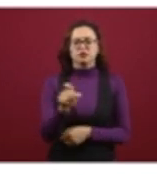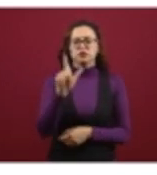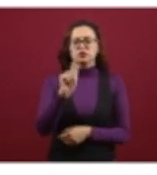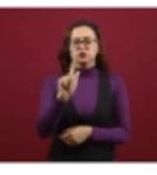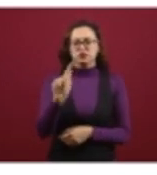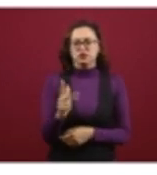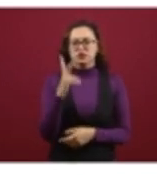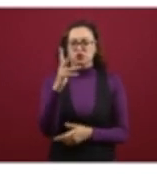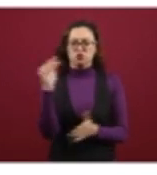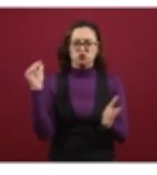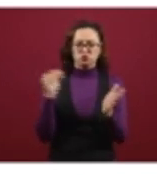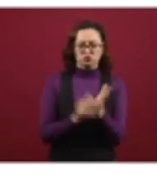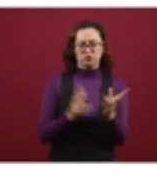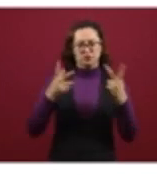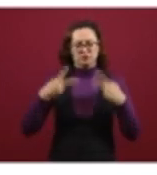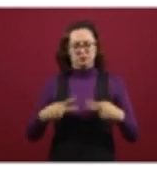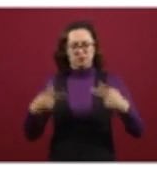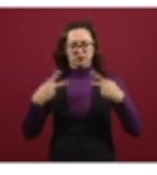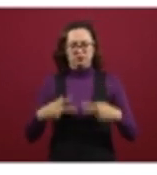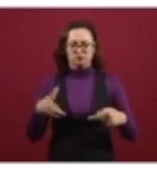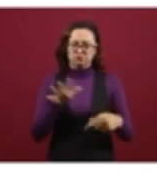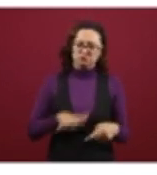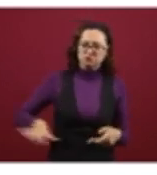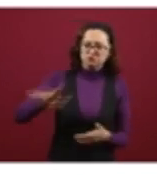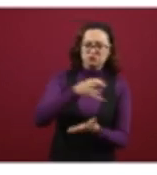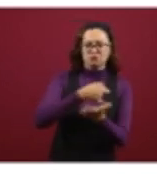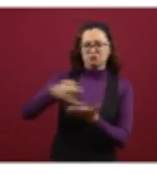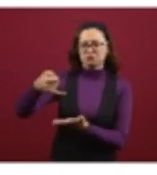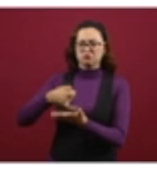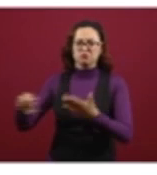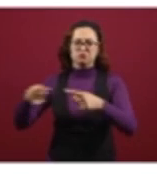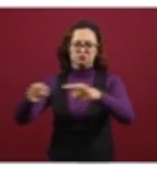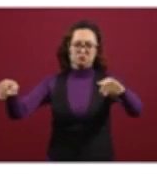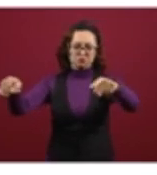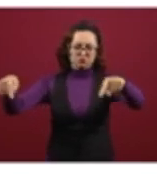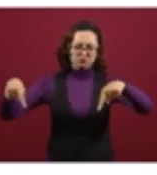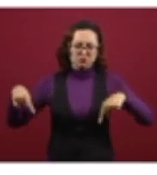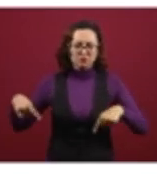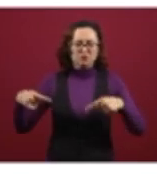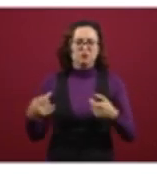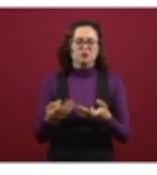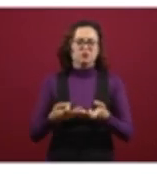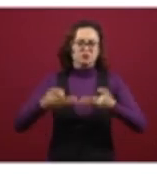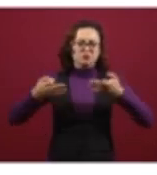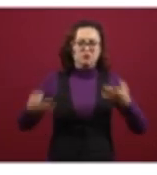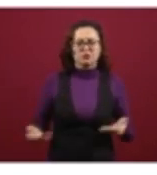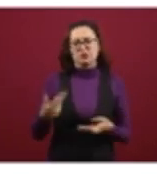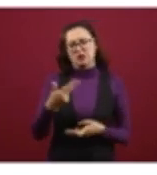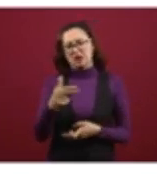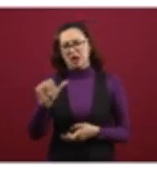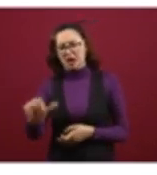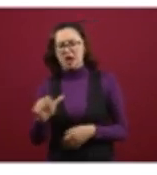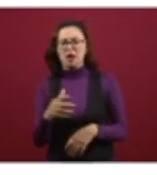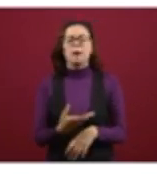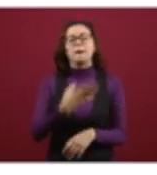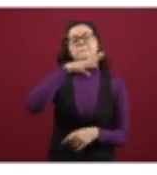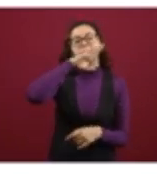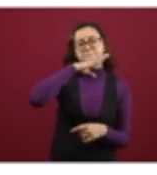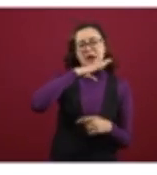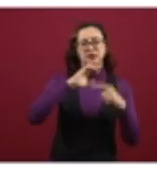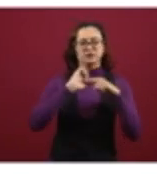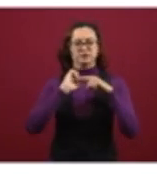178 mil productores de hasta 3 hectáreas de 3 cultivos fundamentales: maíz, frijol y